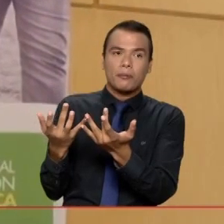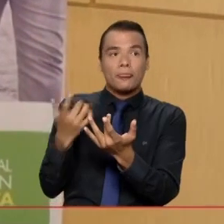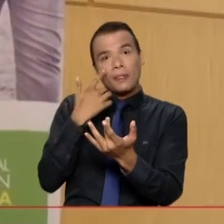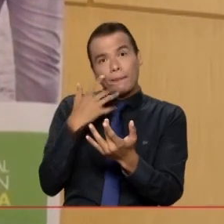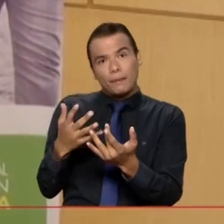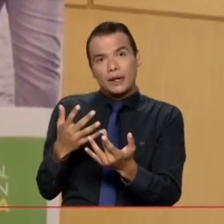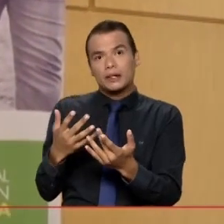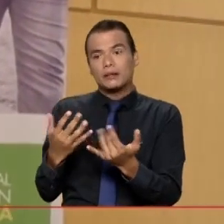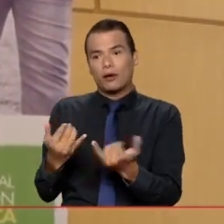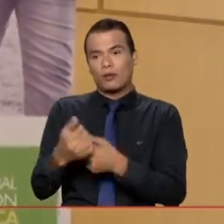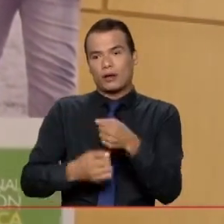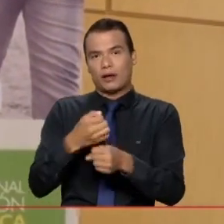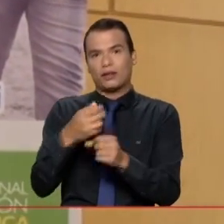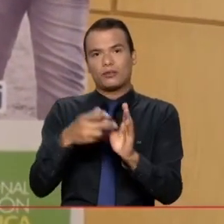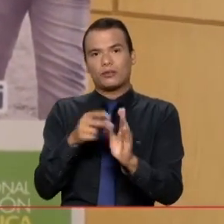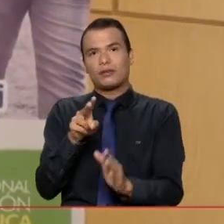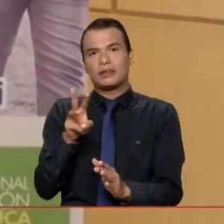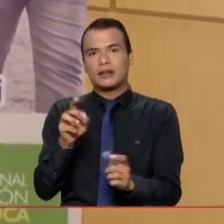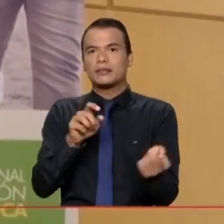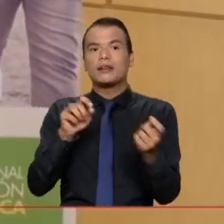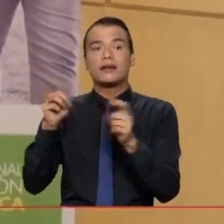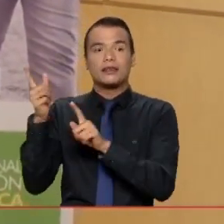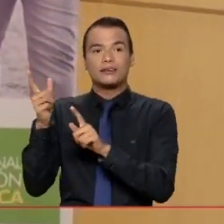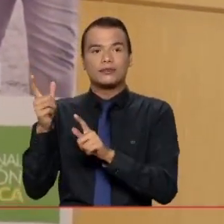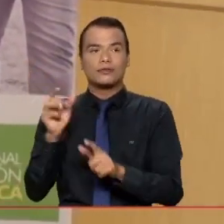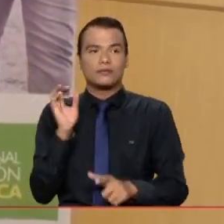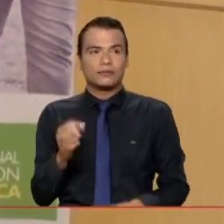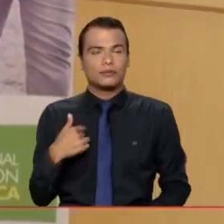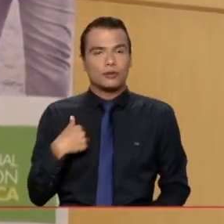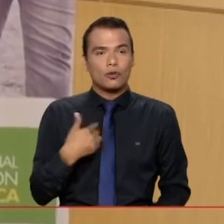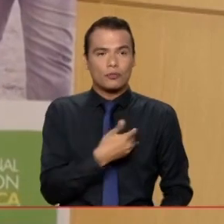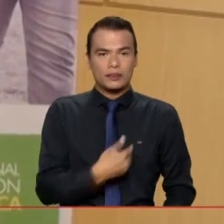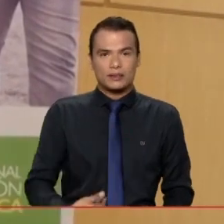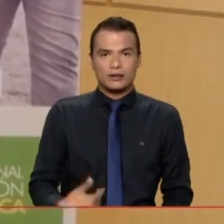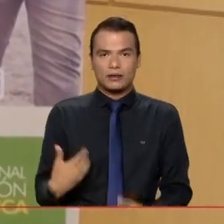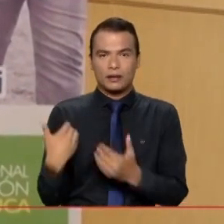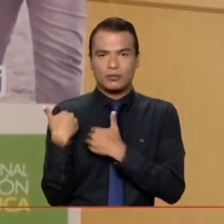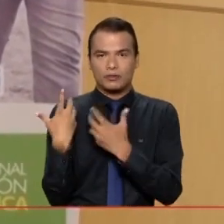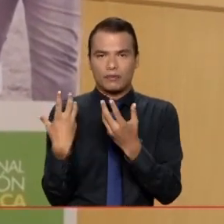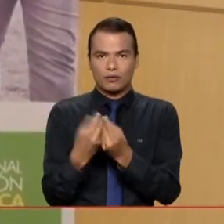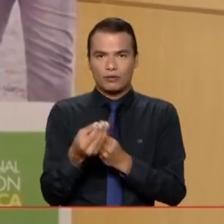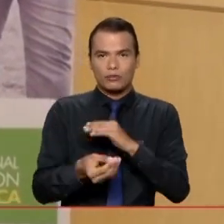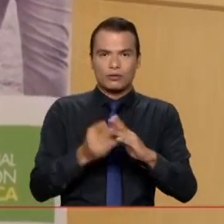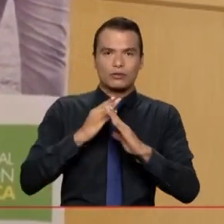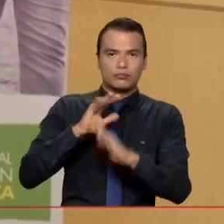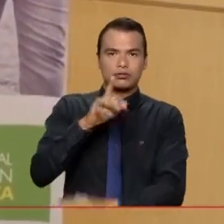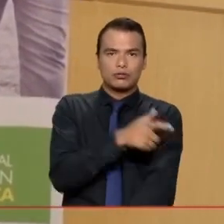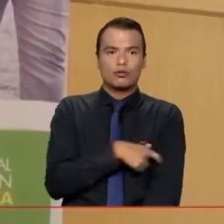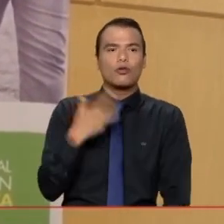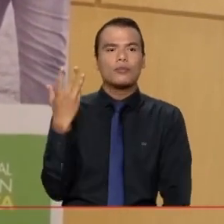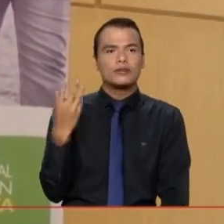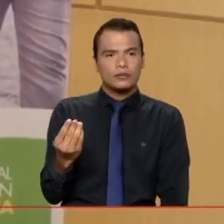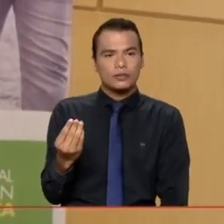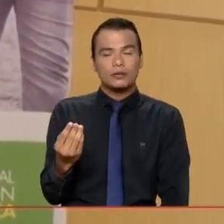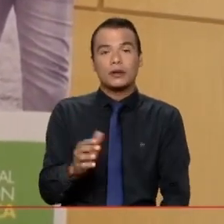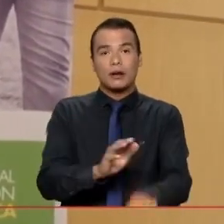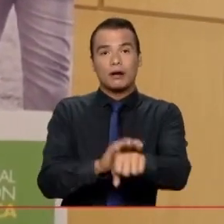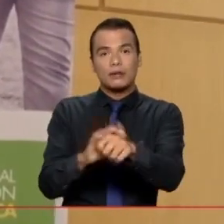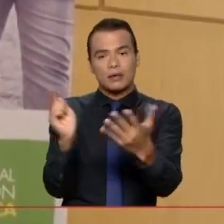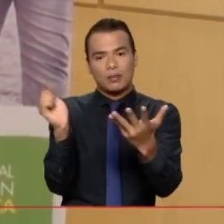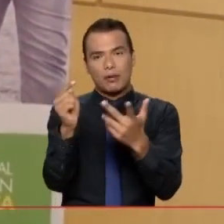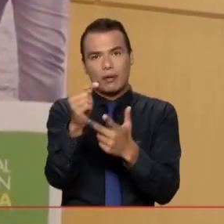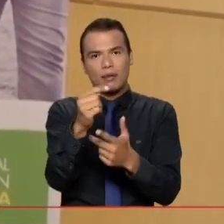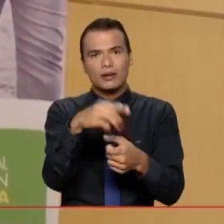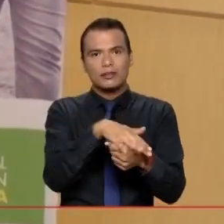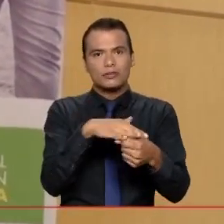Como presidente de la Comisión Regional de Moralización, hoy destacamos y anunciamos todos esos seguimientos que hemos hecho en esos casos